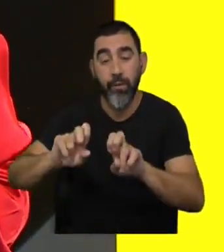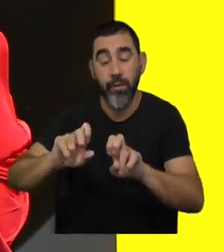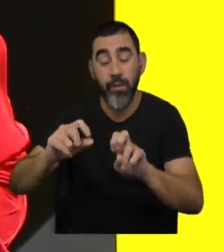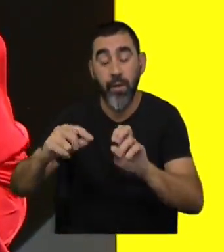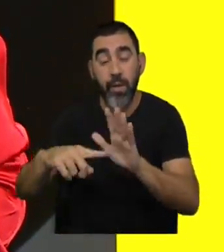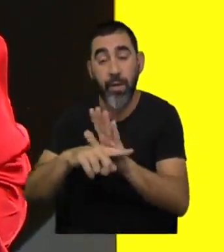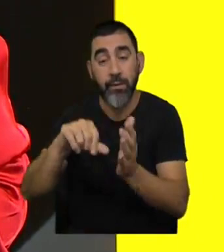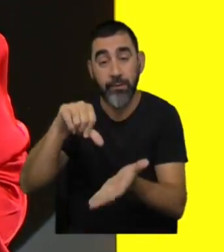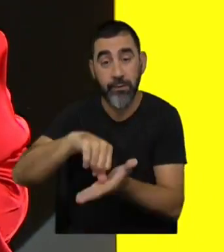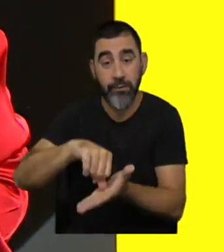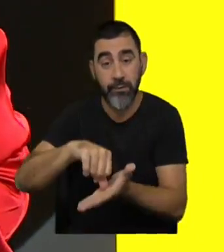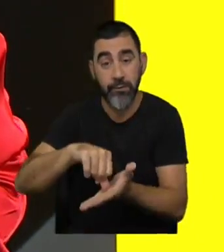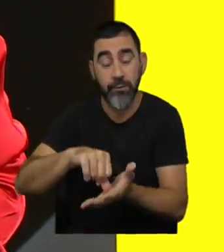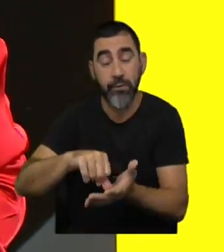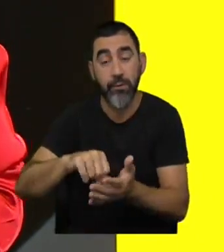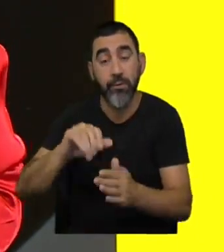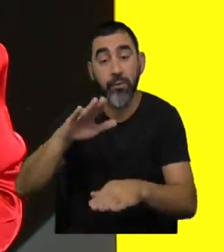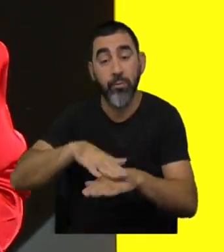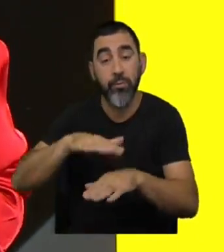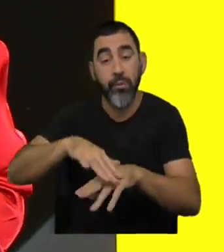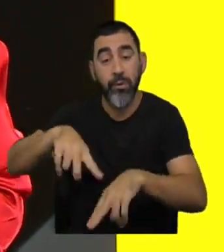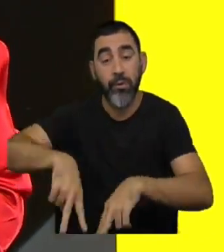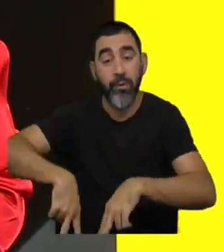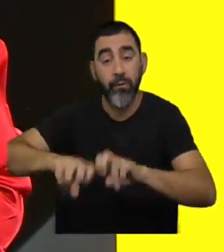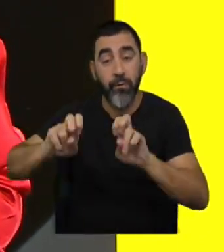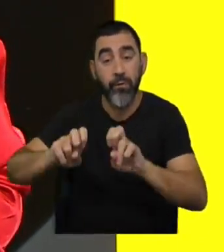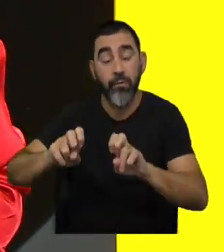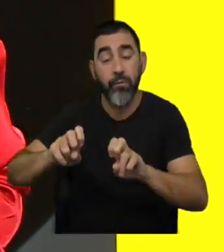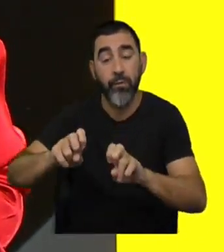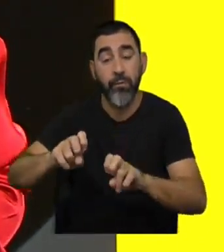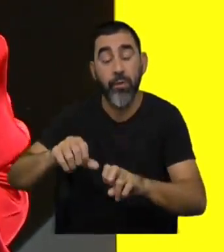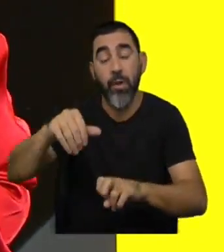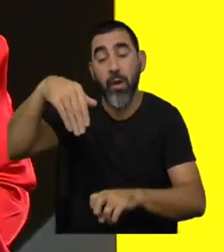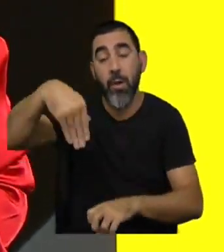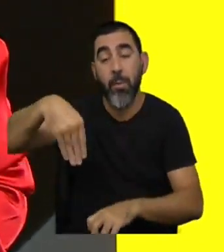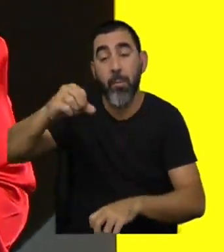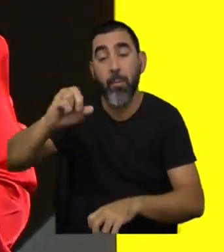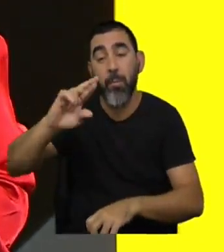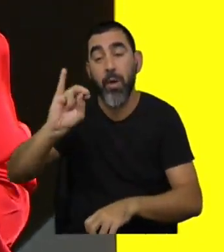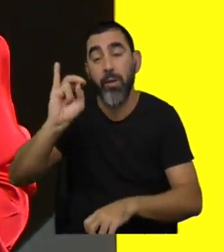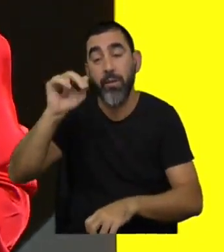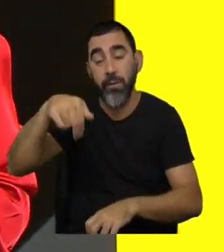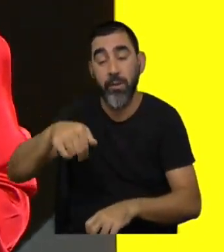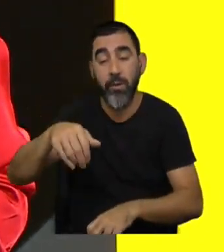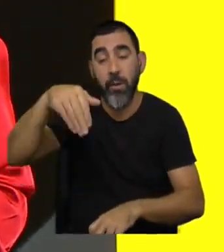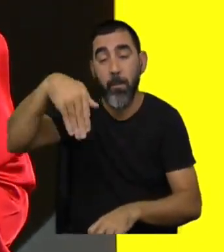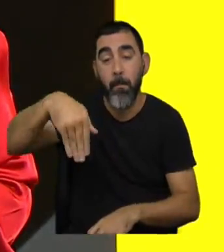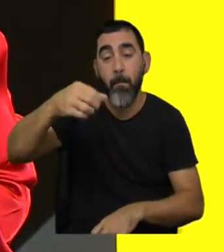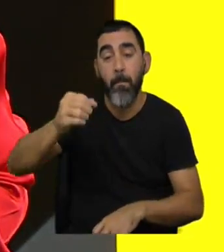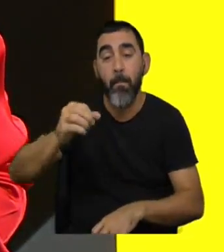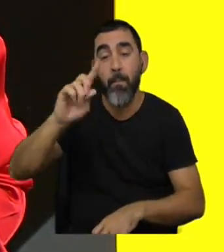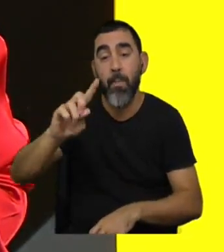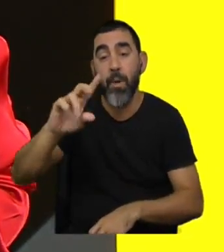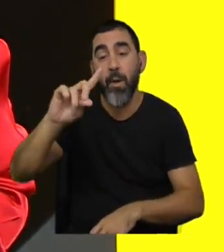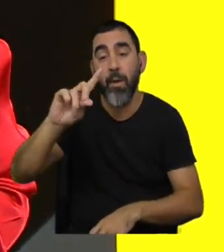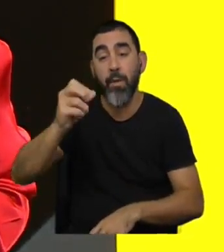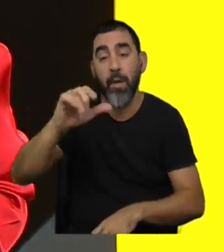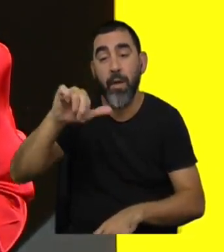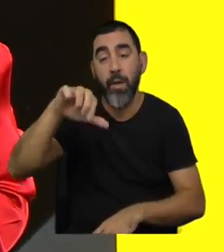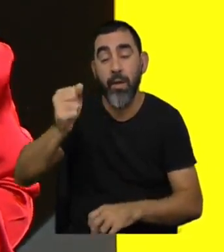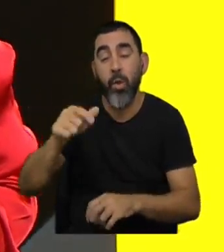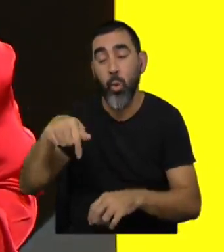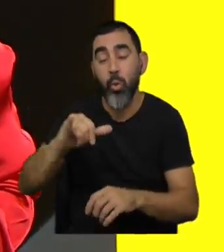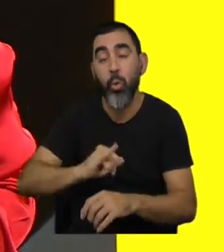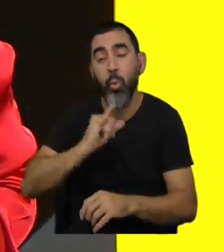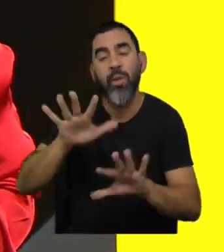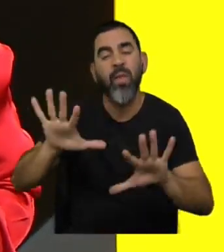Este, que es coautora del estudio junto a Juan Martín Davesies y Magdalena Chuy. Y Lucía nos va a contar en esta parte del informe